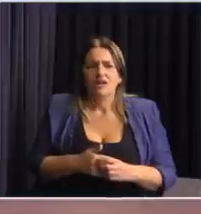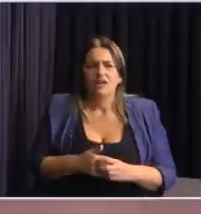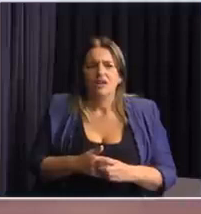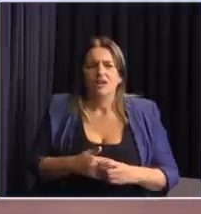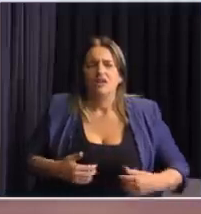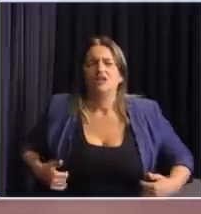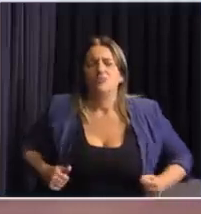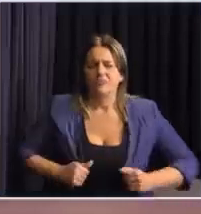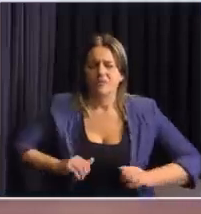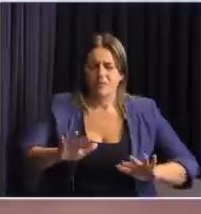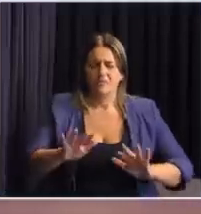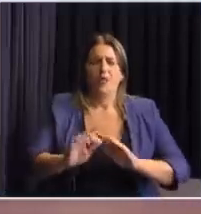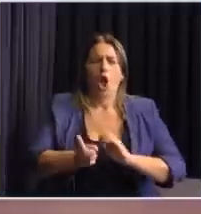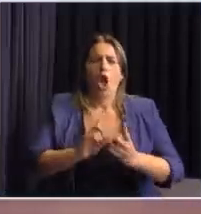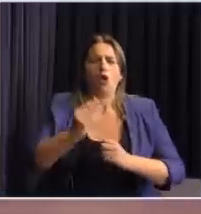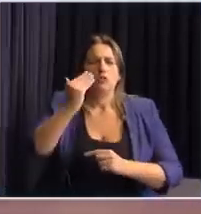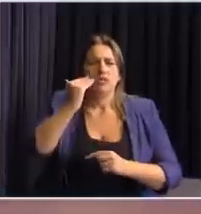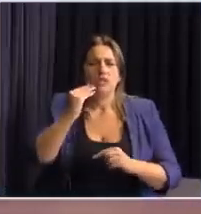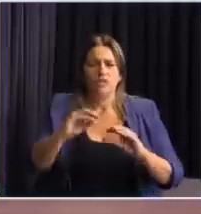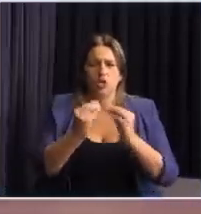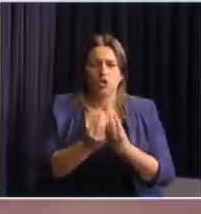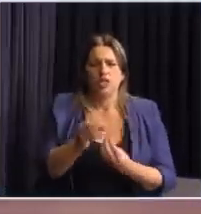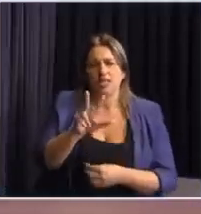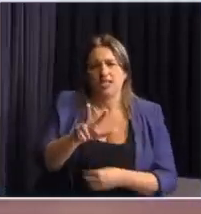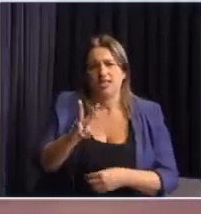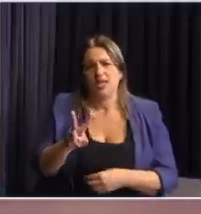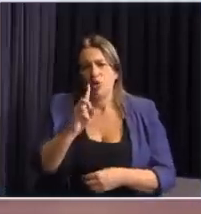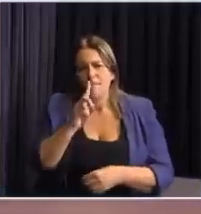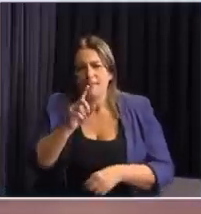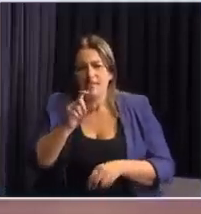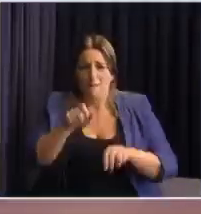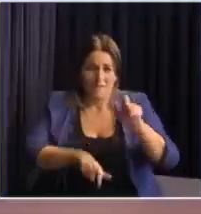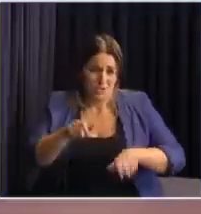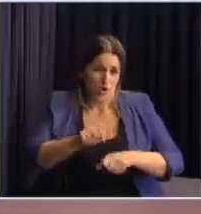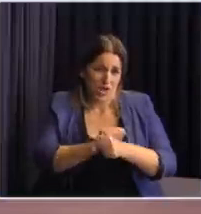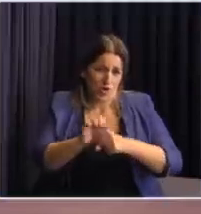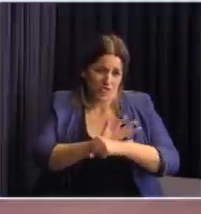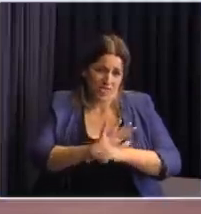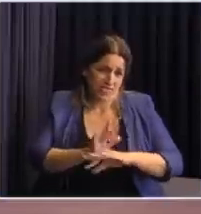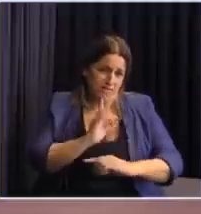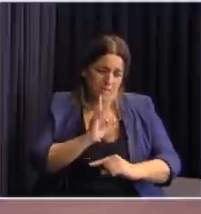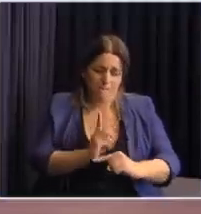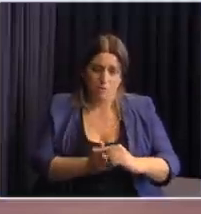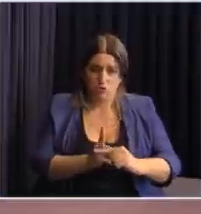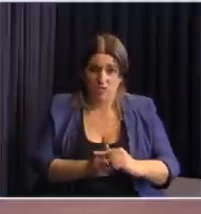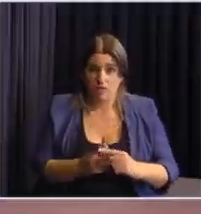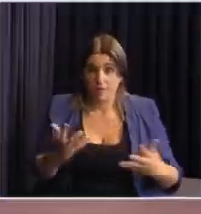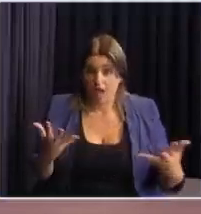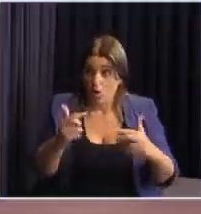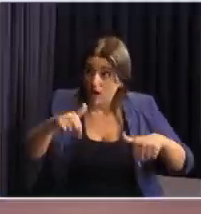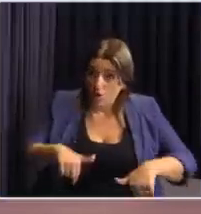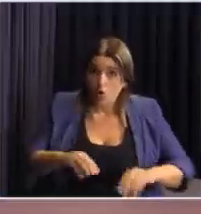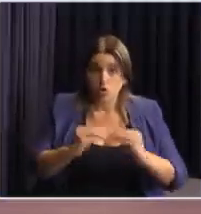el 11 de abril teníamos 32.000 casos activos aproximadamente, un poco más. Hoy estamos